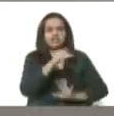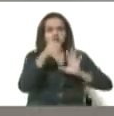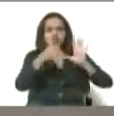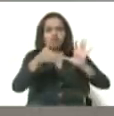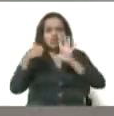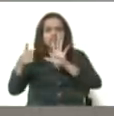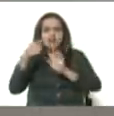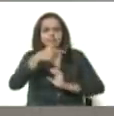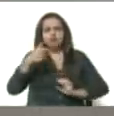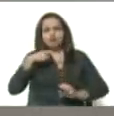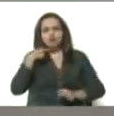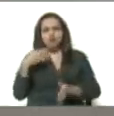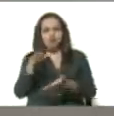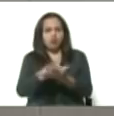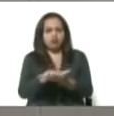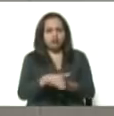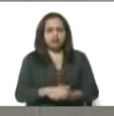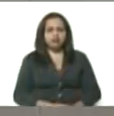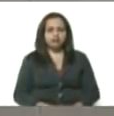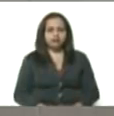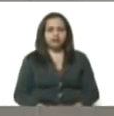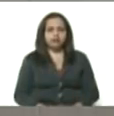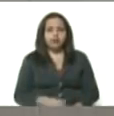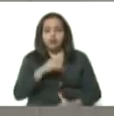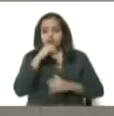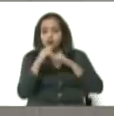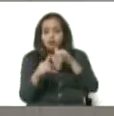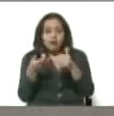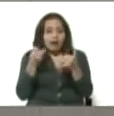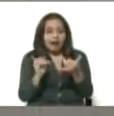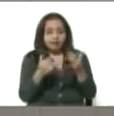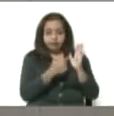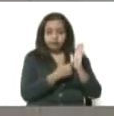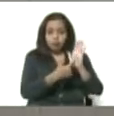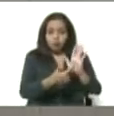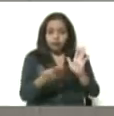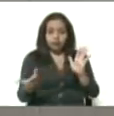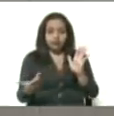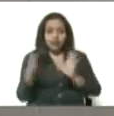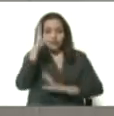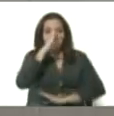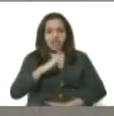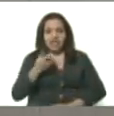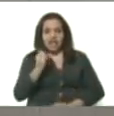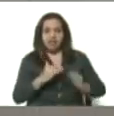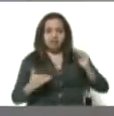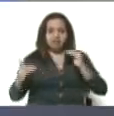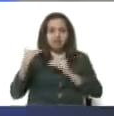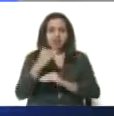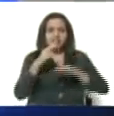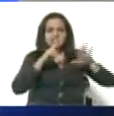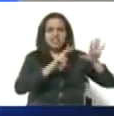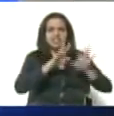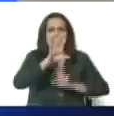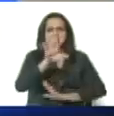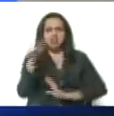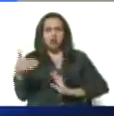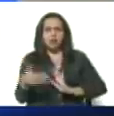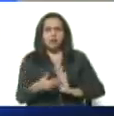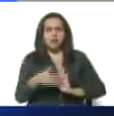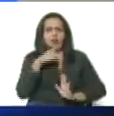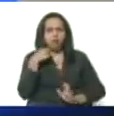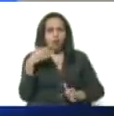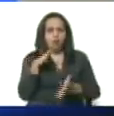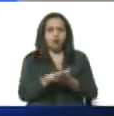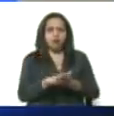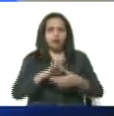75.366 fallecidos. Bueno, en las noticias está justamente, Brasil supera las 75.000